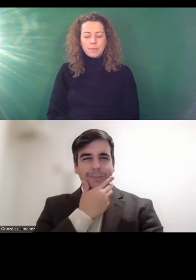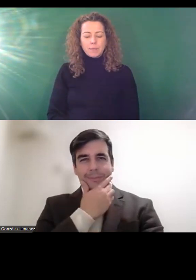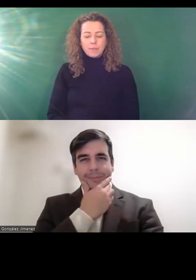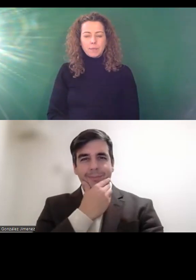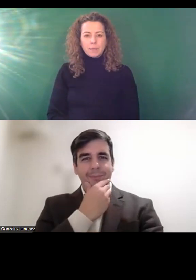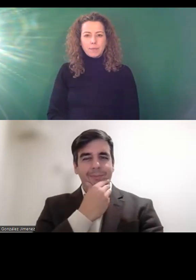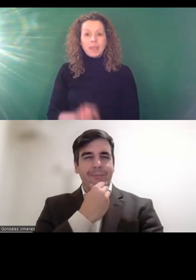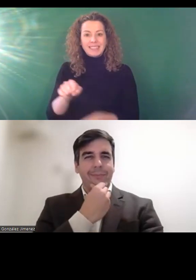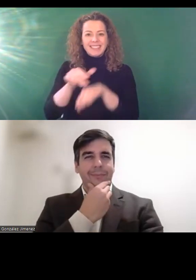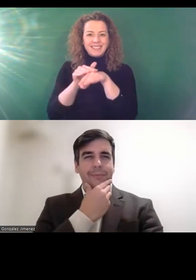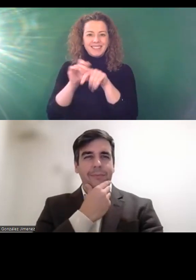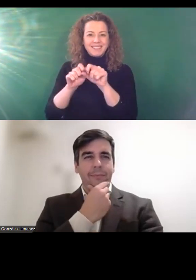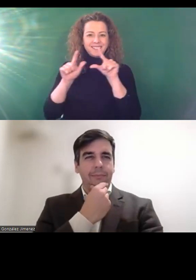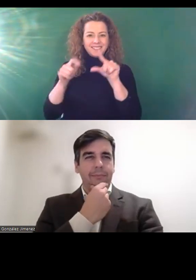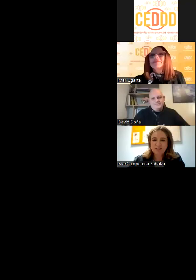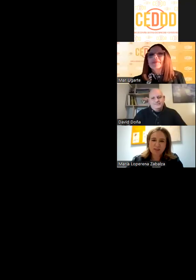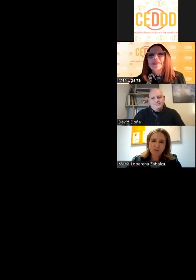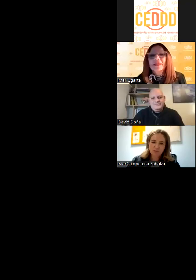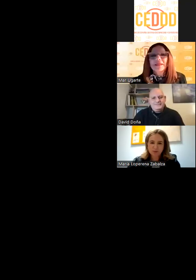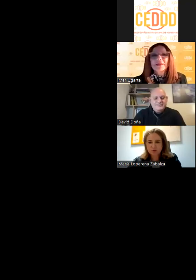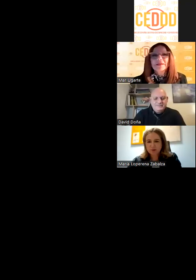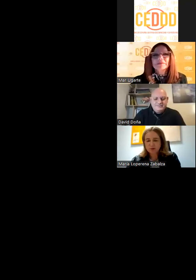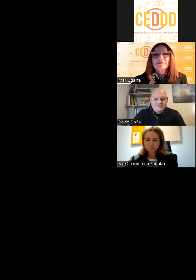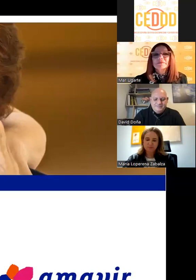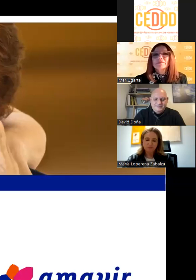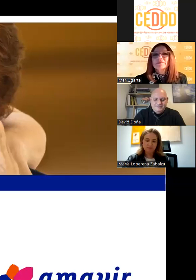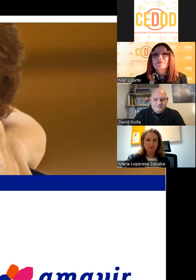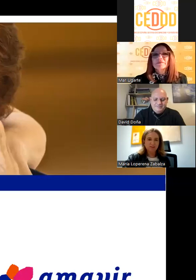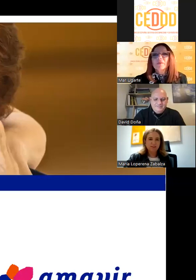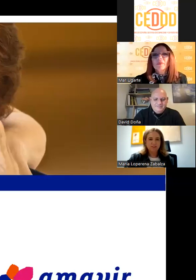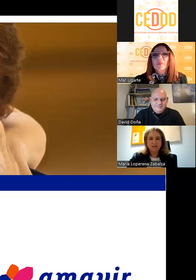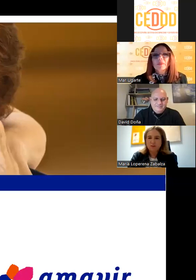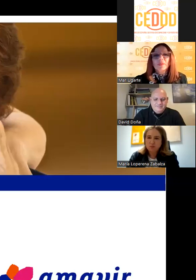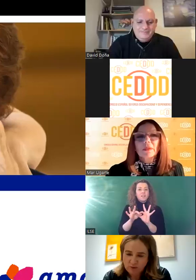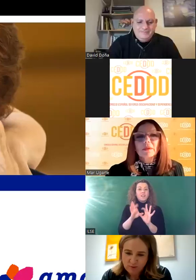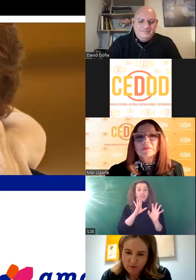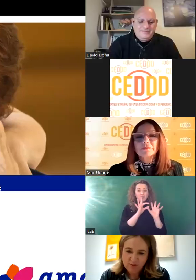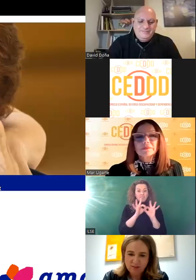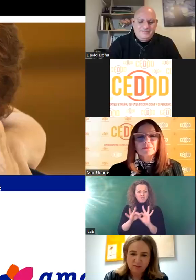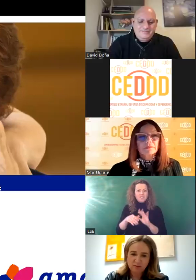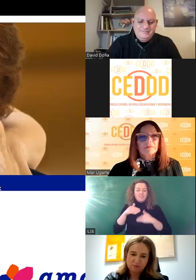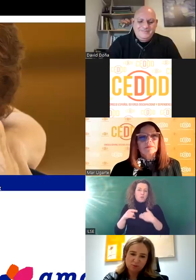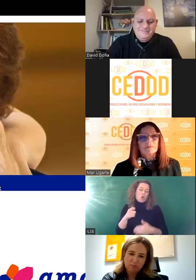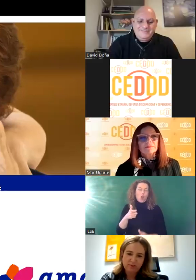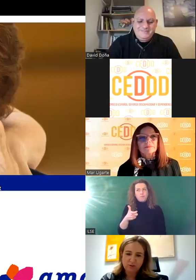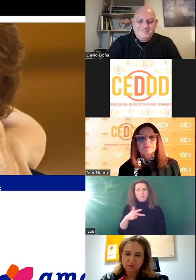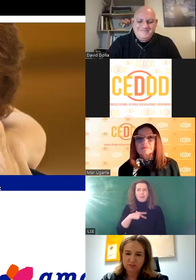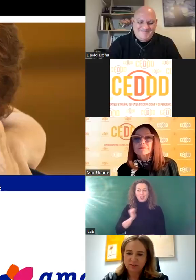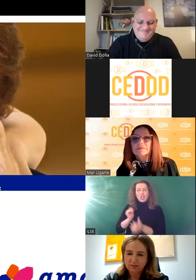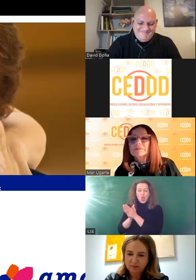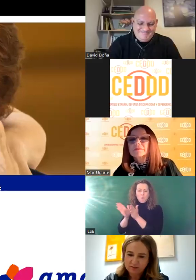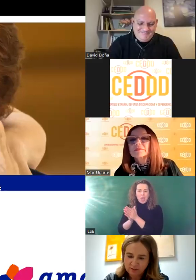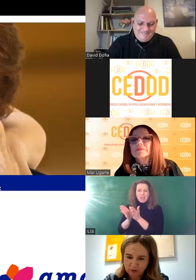Aquí, perdón. Y por enlazar un poco y hacer un poco de abogado del diablo de mis